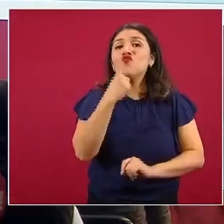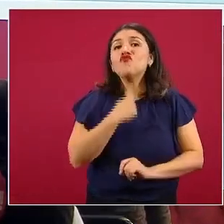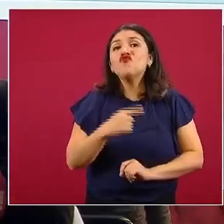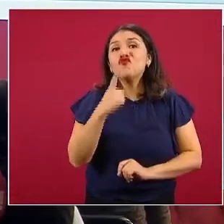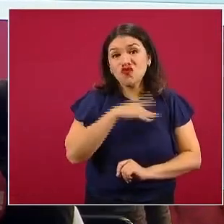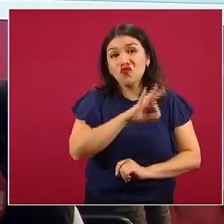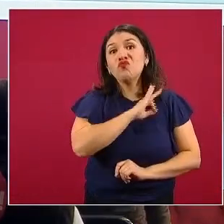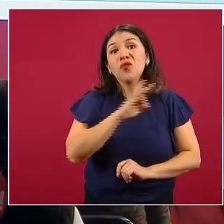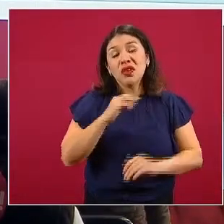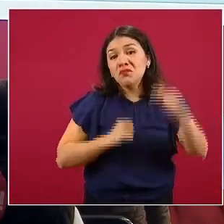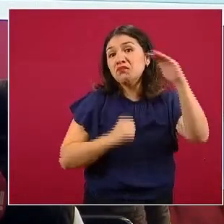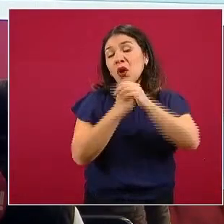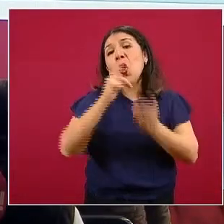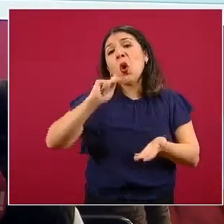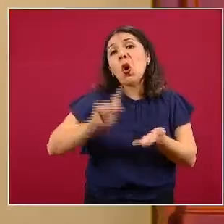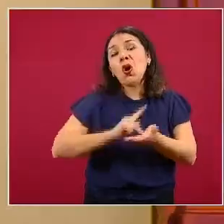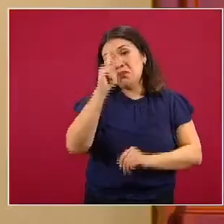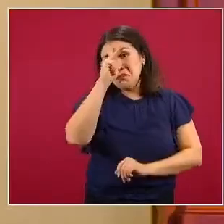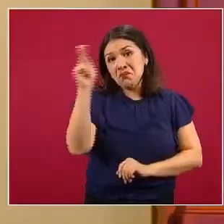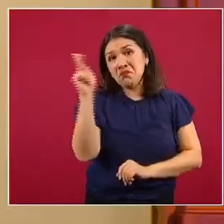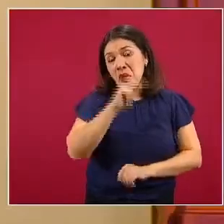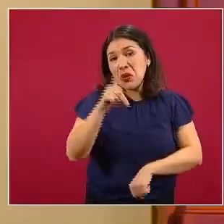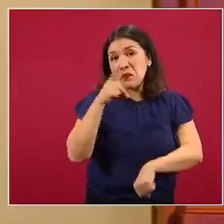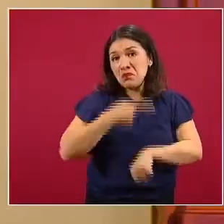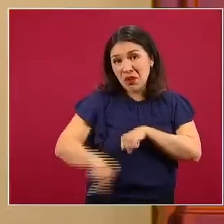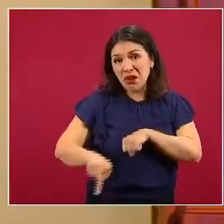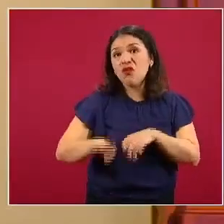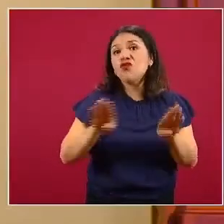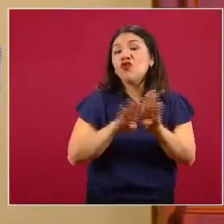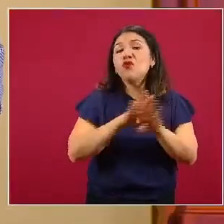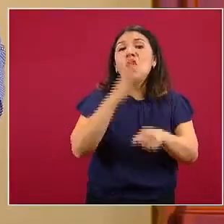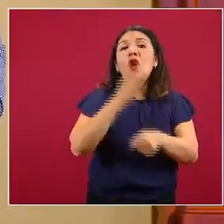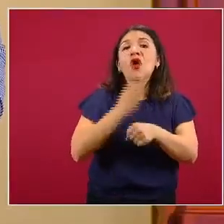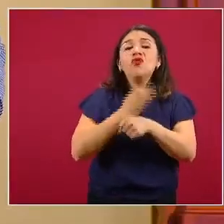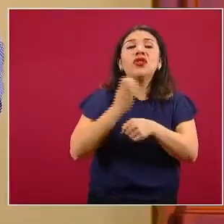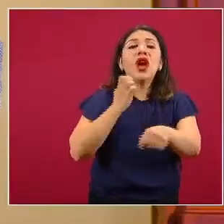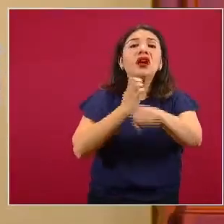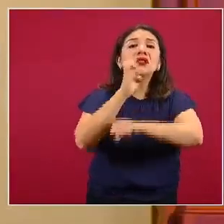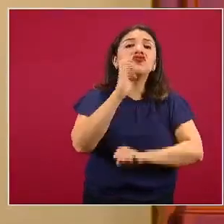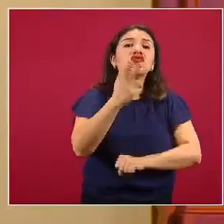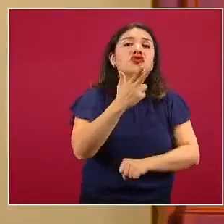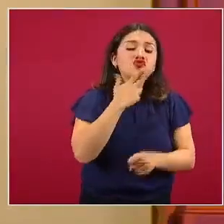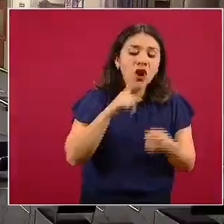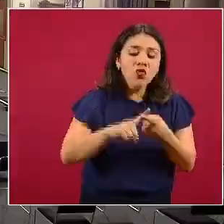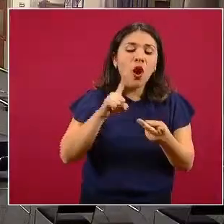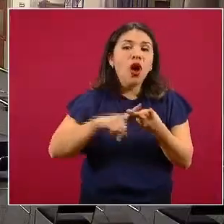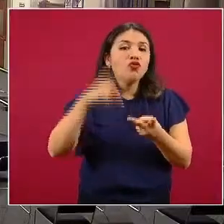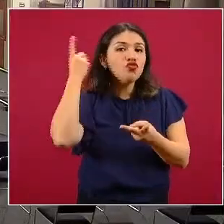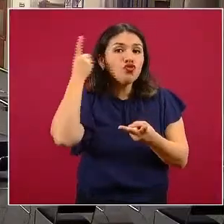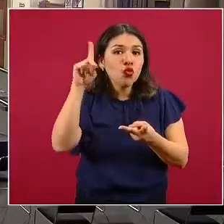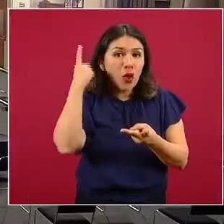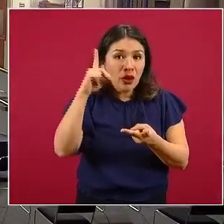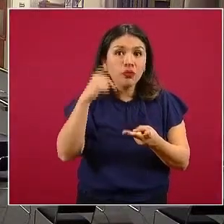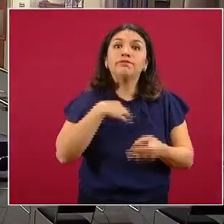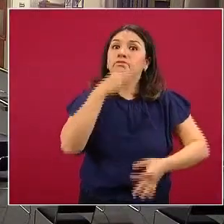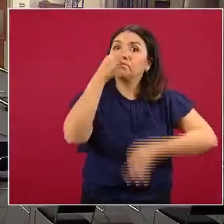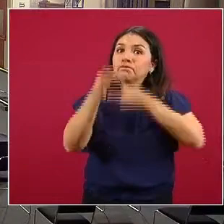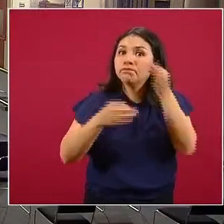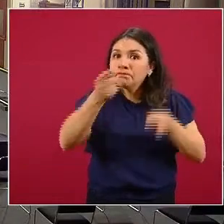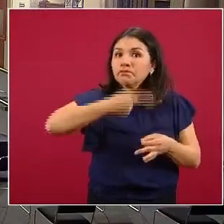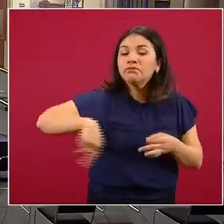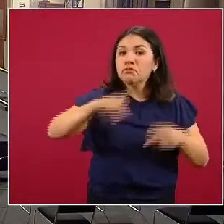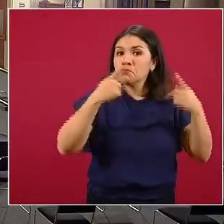que sería el máximo o rojo, tal como están en este momento los estados de Chihuahua y de Durango. Y el llamado es